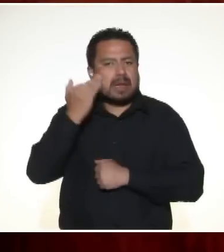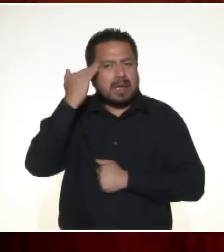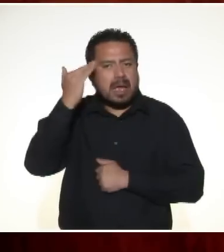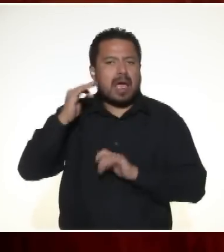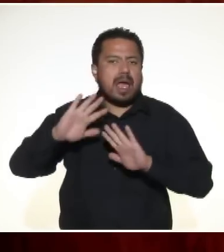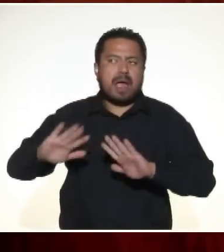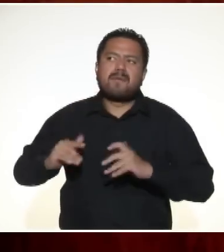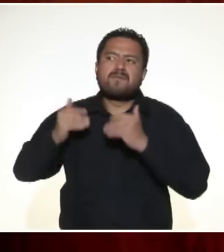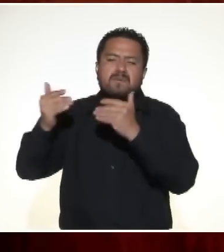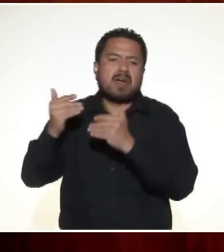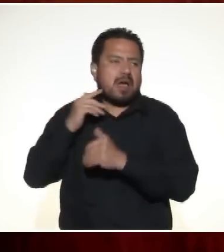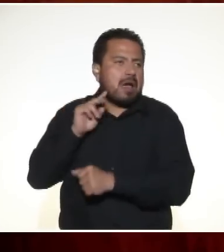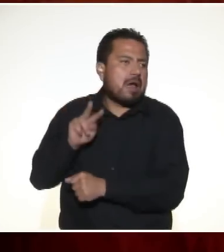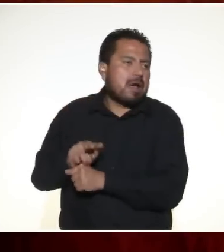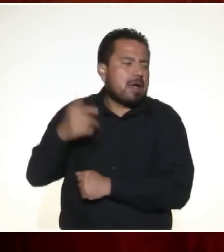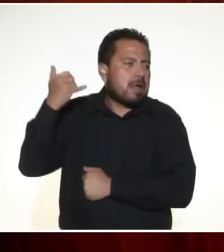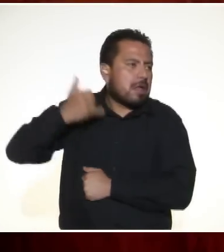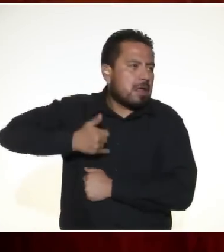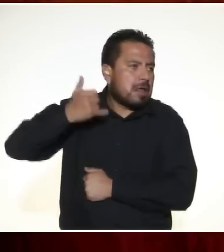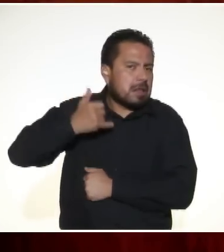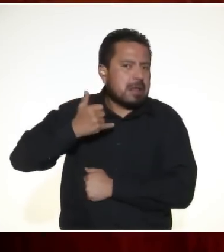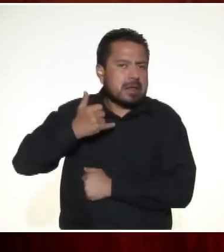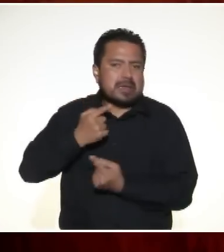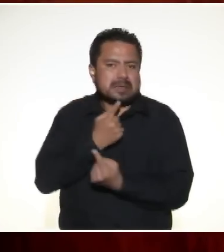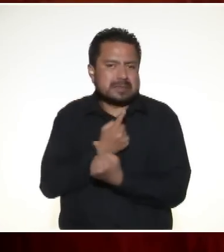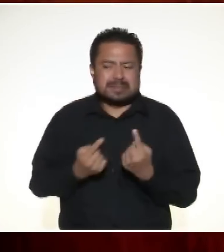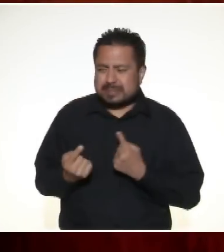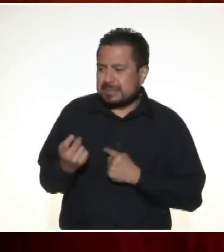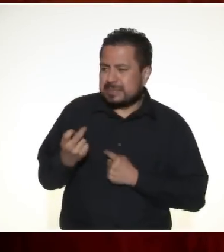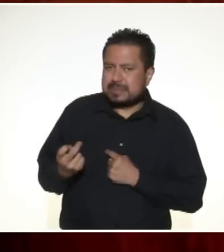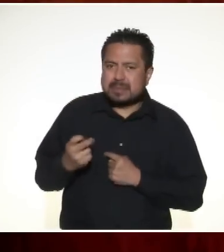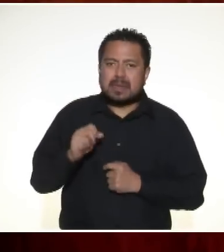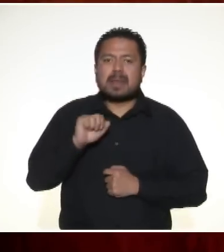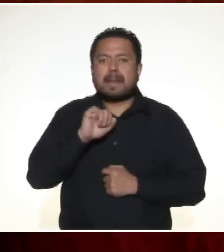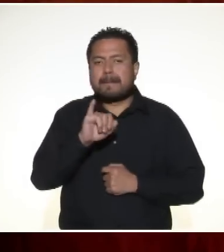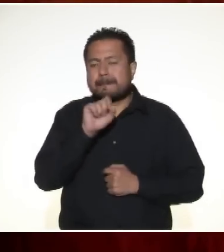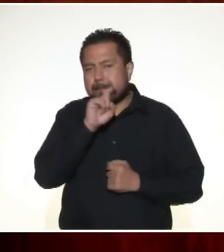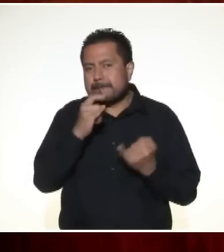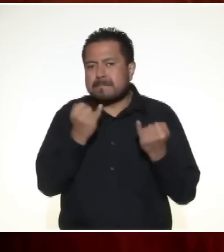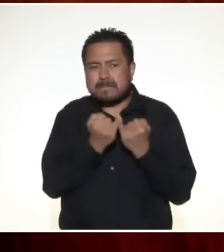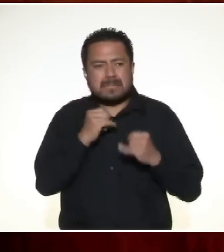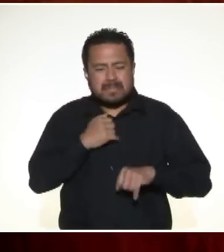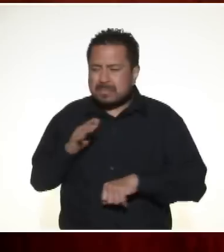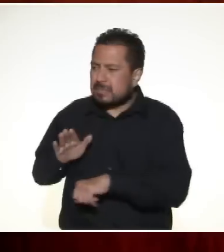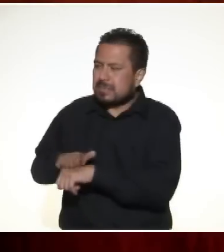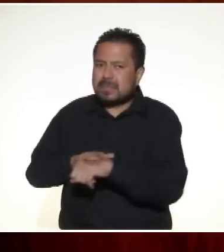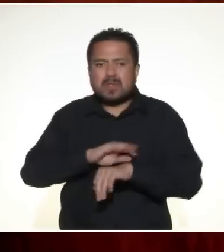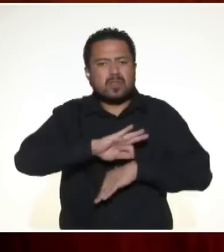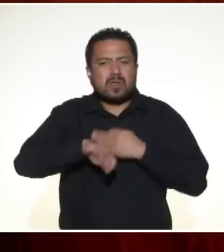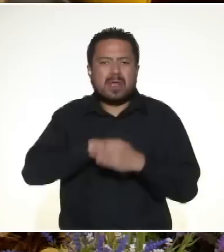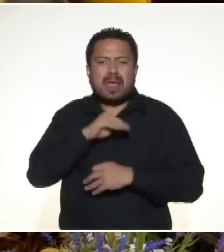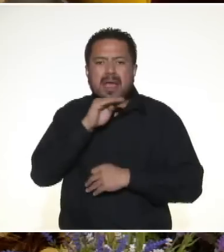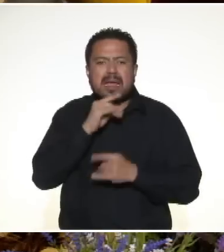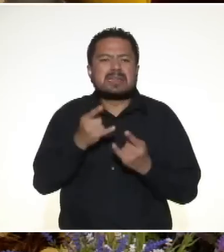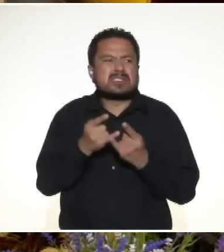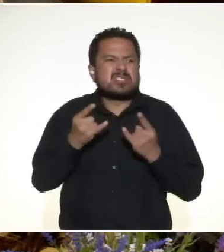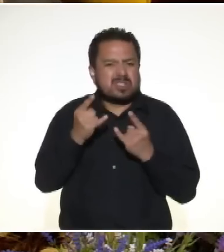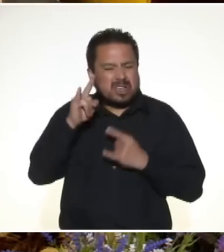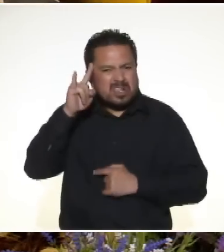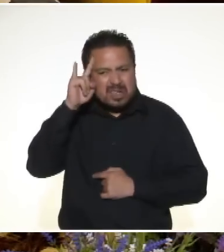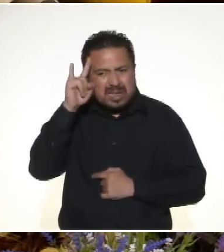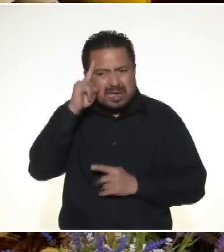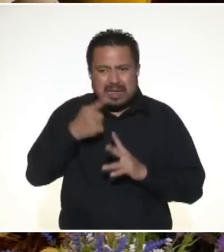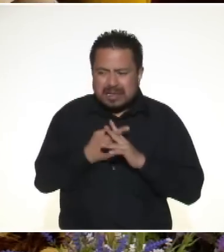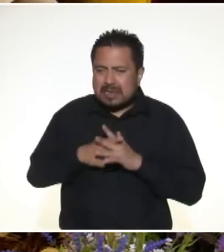fuera de supervisión, desgraciadamente. En los niños. Exacto. Y como yo siempre le digo a las mamás, todas las historias de terror empiezan con